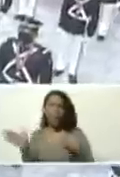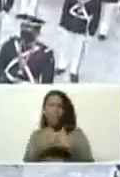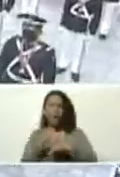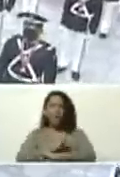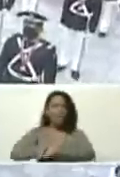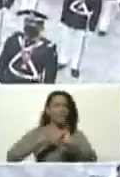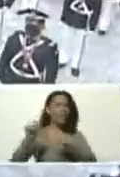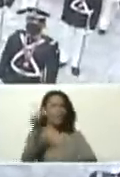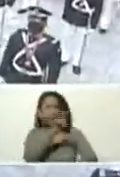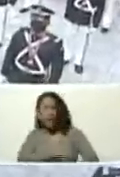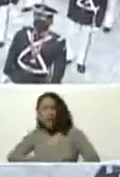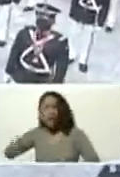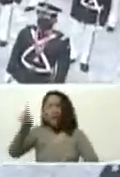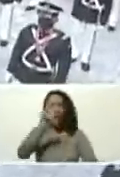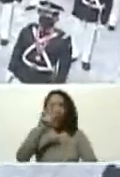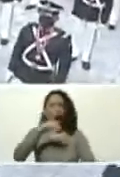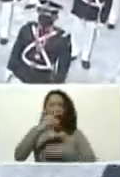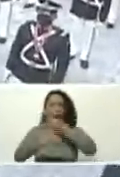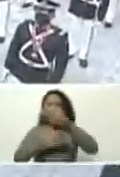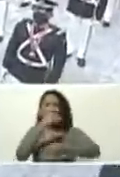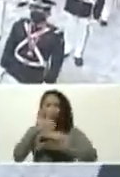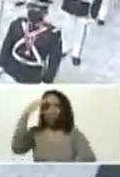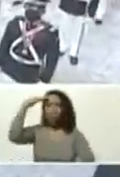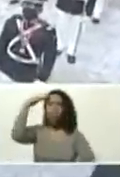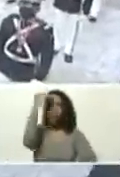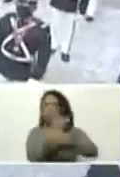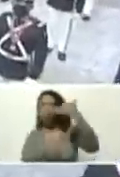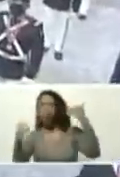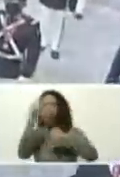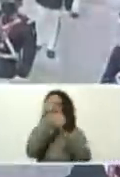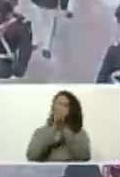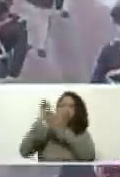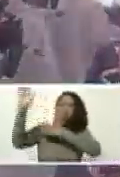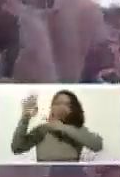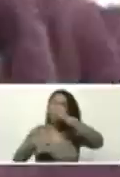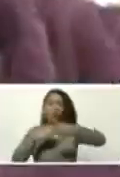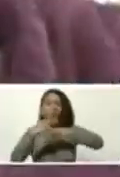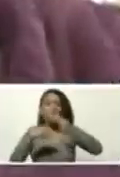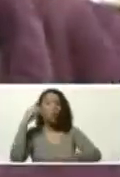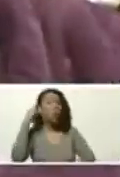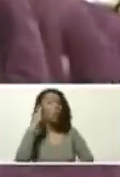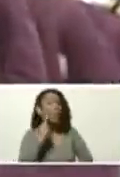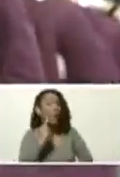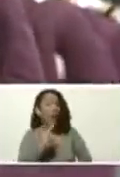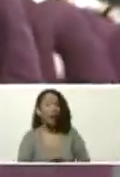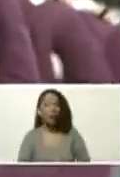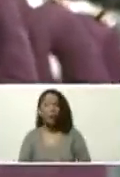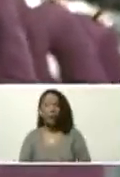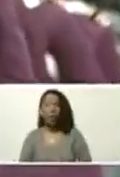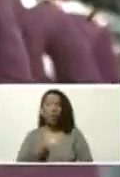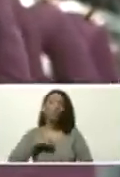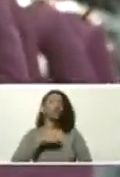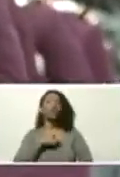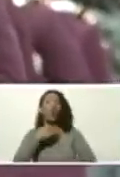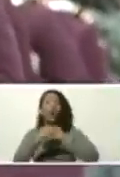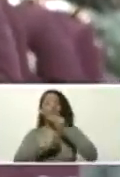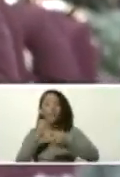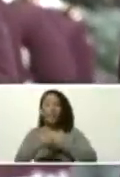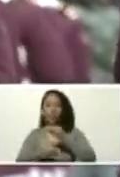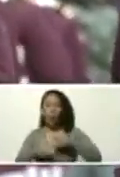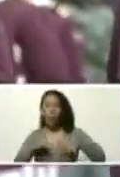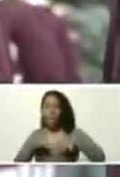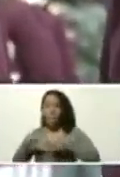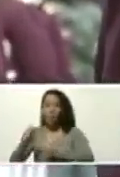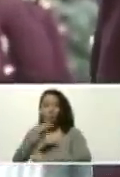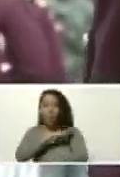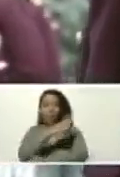y convirtiéndose en nuestro comandante supremo y eterno de la Revolución Bolivariana, dimos paso a la toma del poder